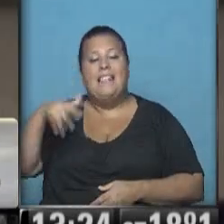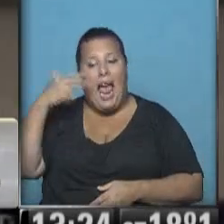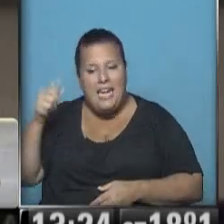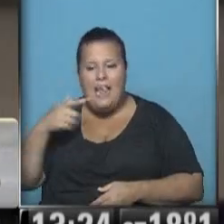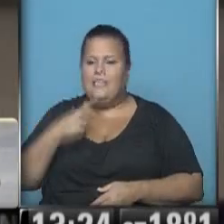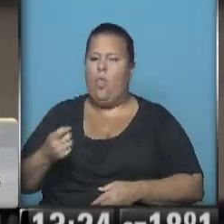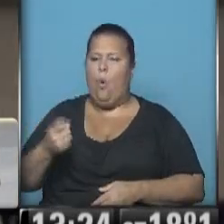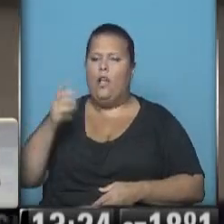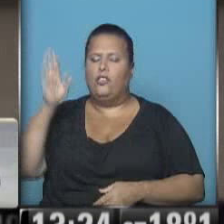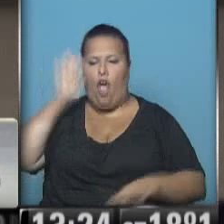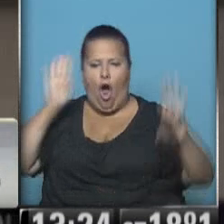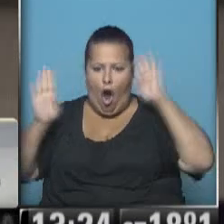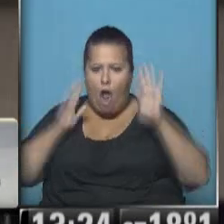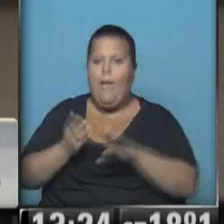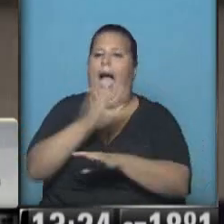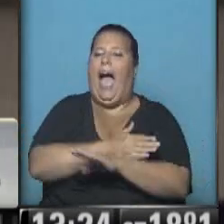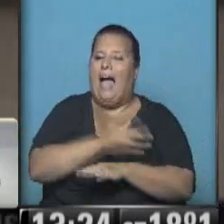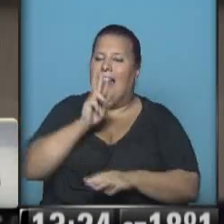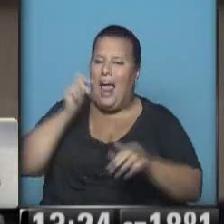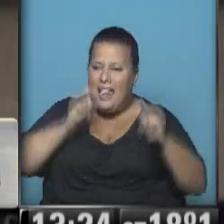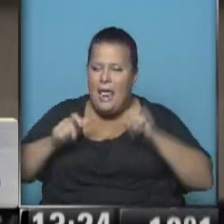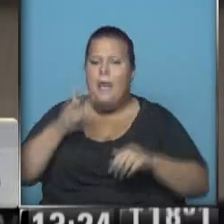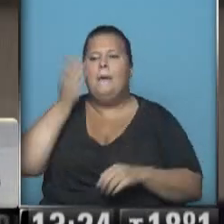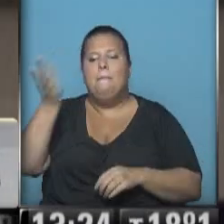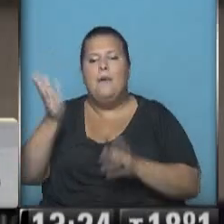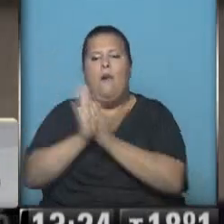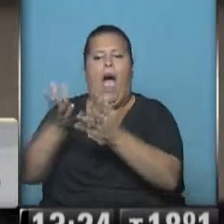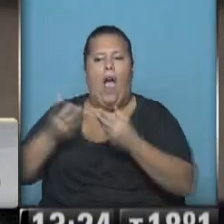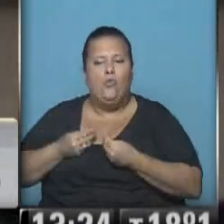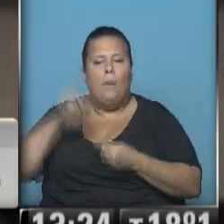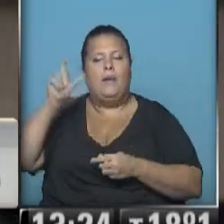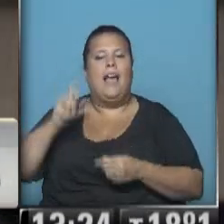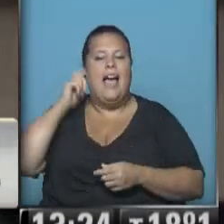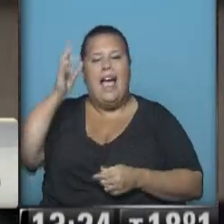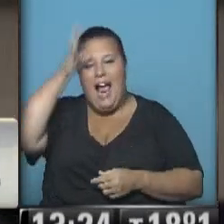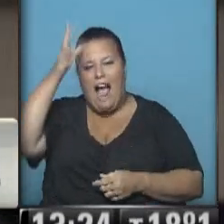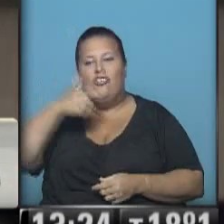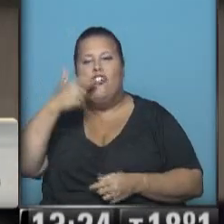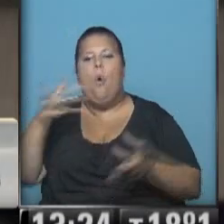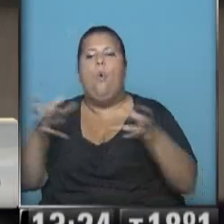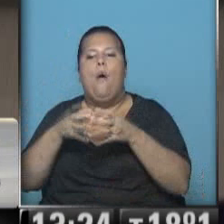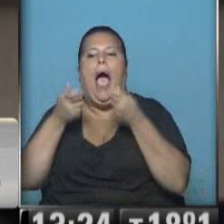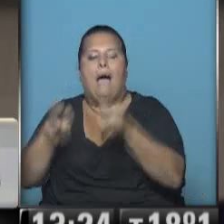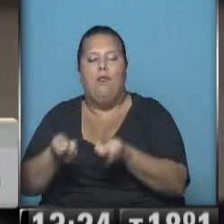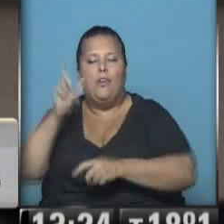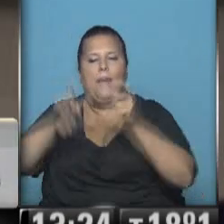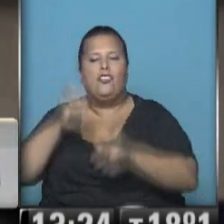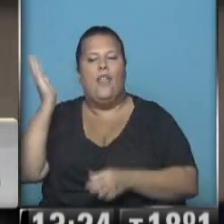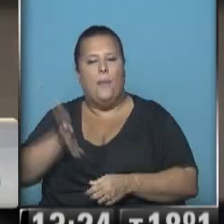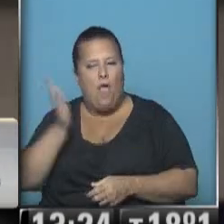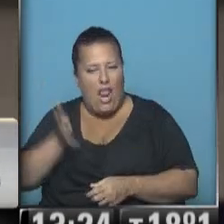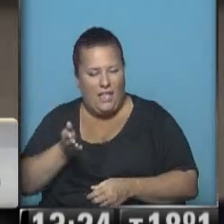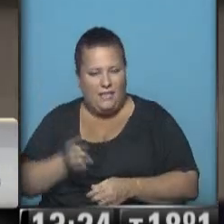detectado estos golpes previos de la nena y pidió ayuda a la gente del gallo rojo que es una organización que da apoyo a Víctimas de